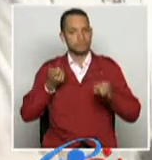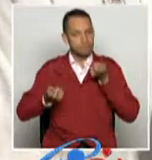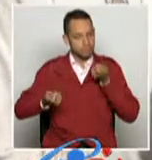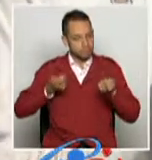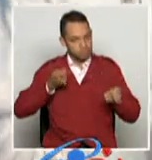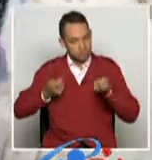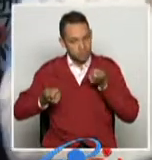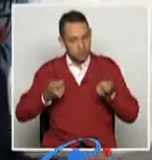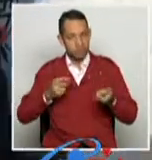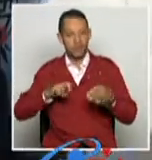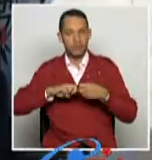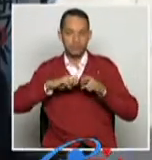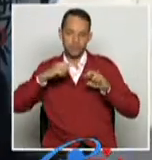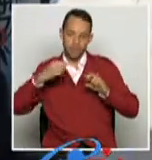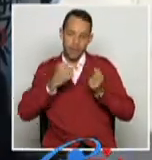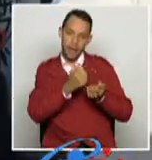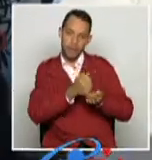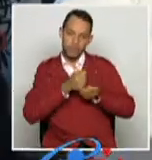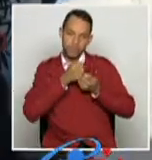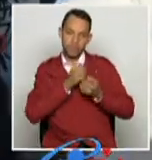de tensión, distensión.